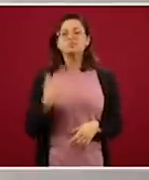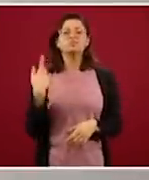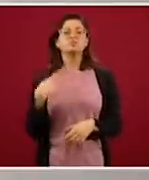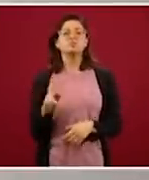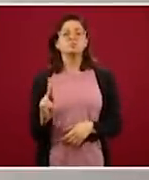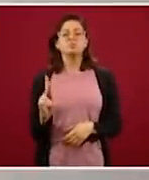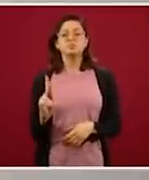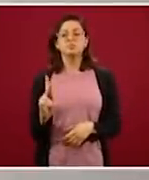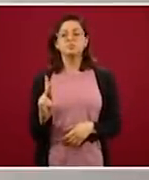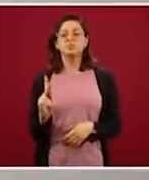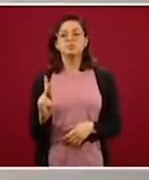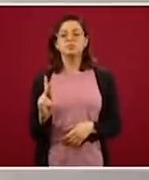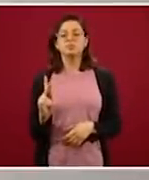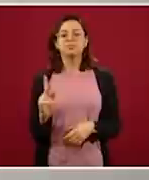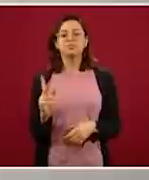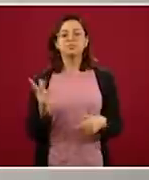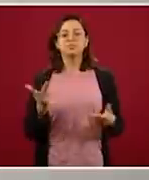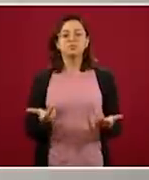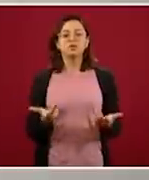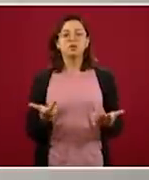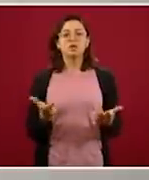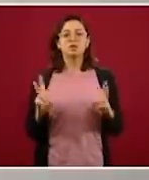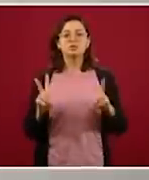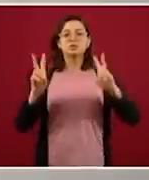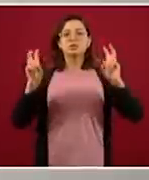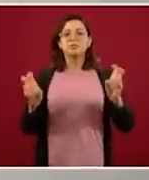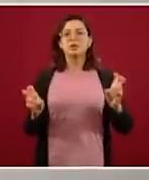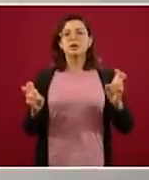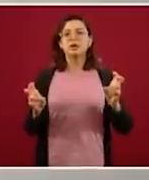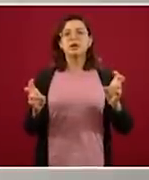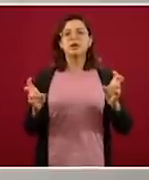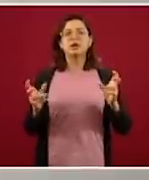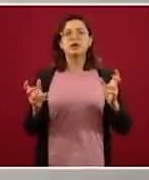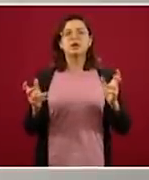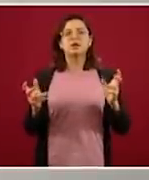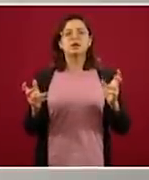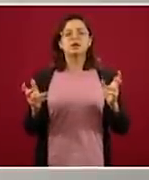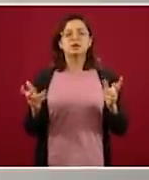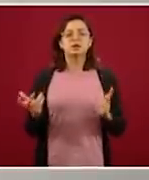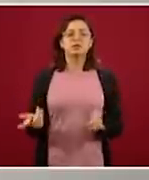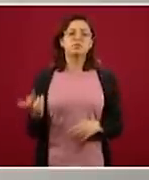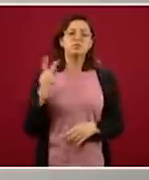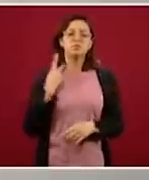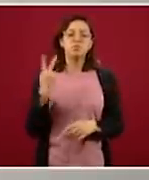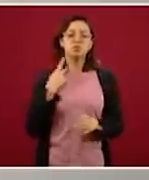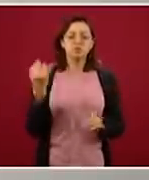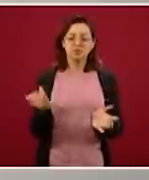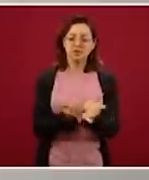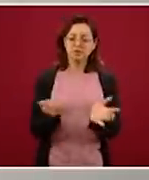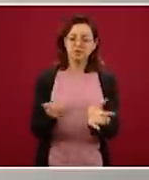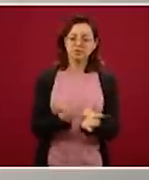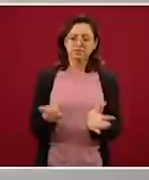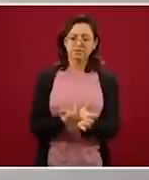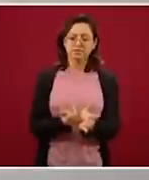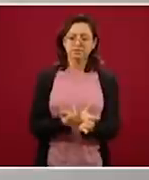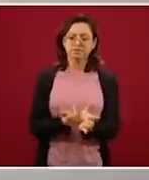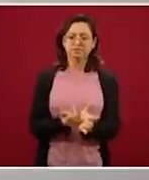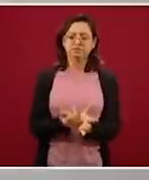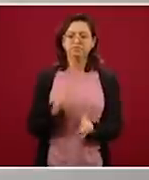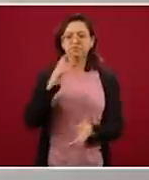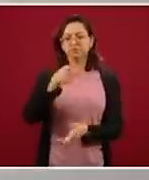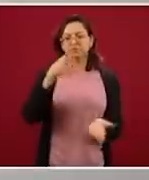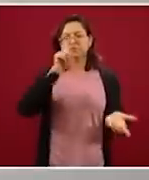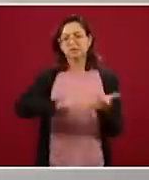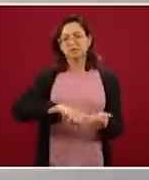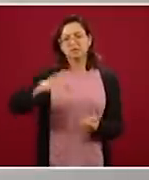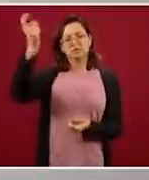es en cuanto a la política fiscal? ¿Qué está